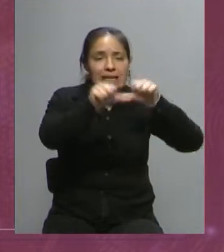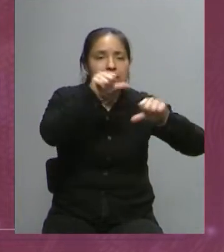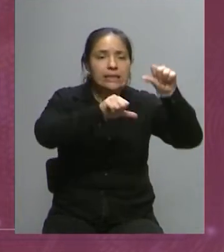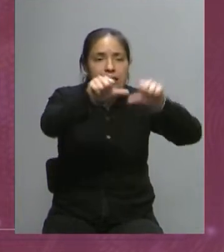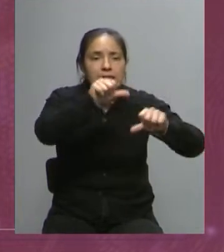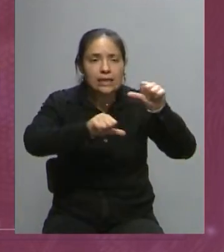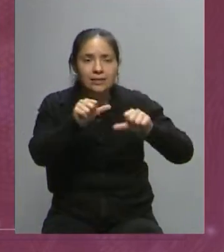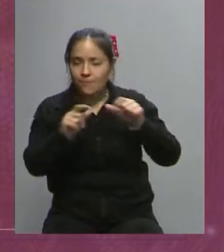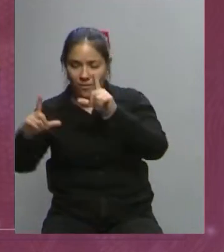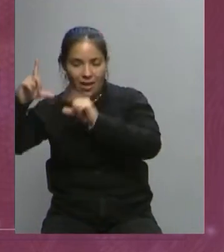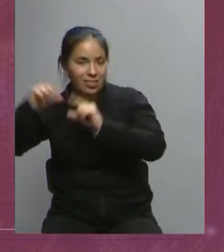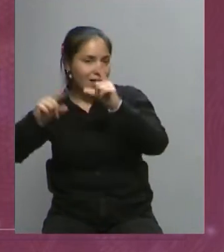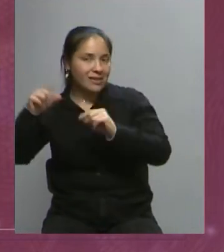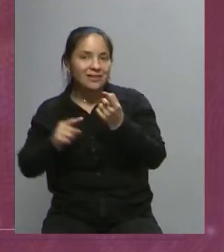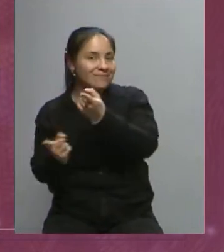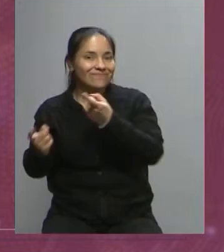Esa misma